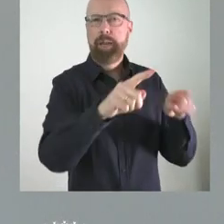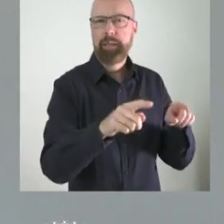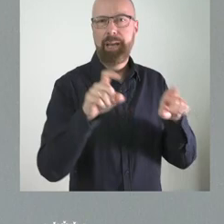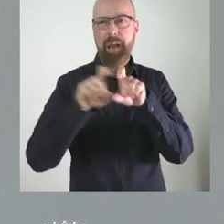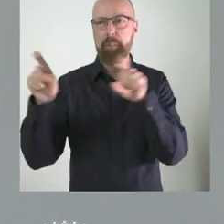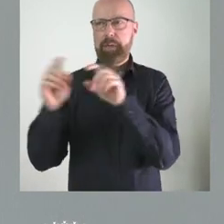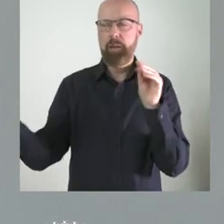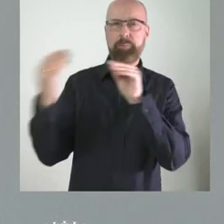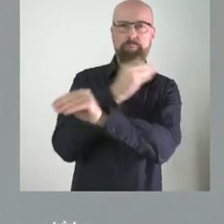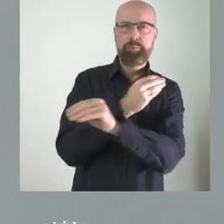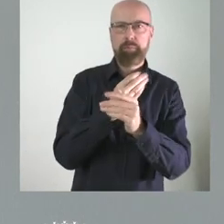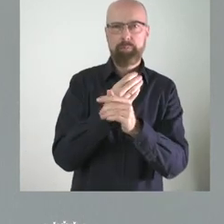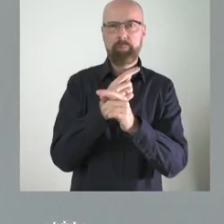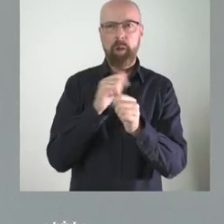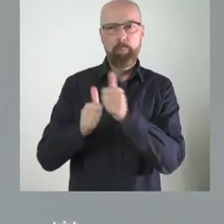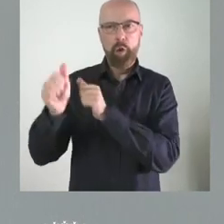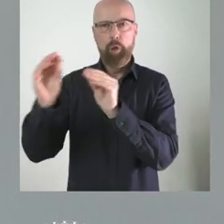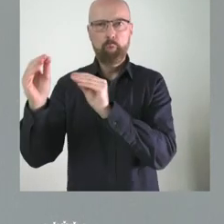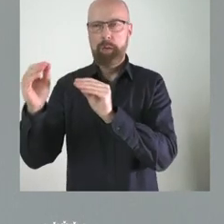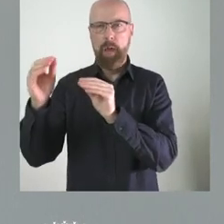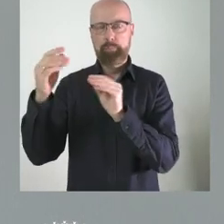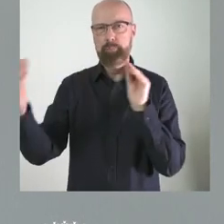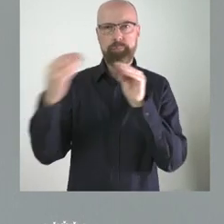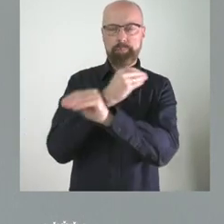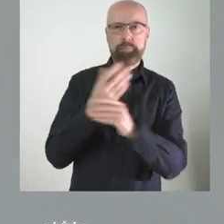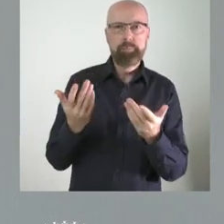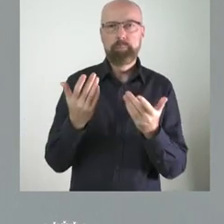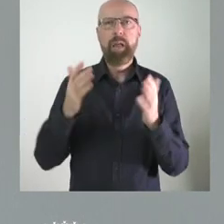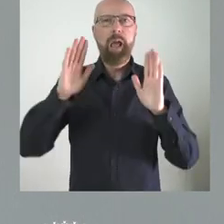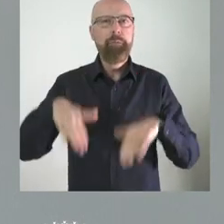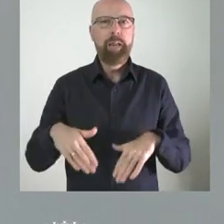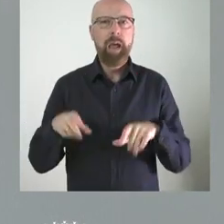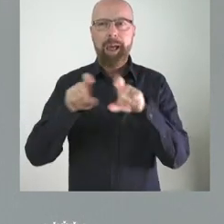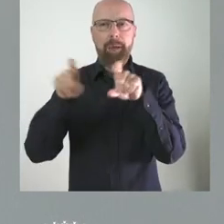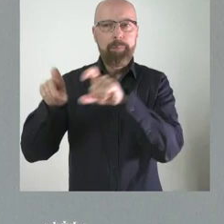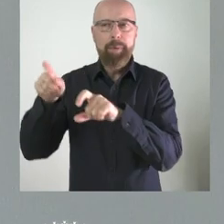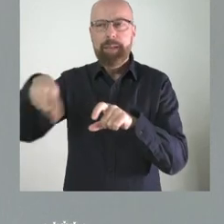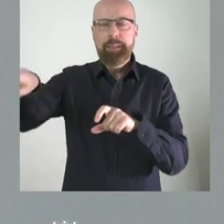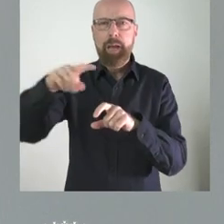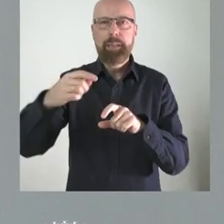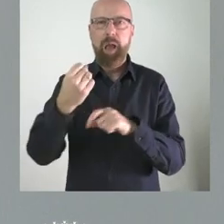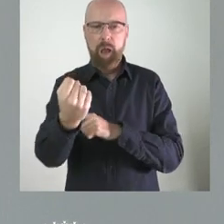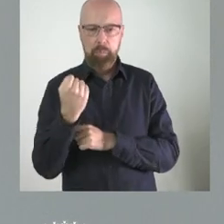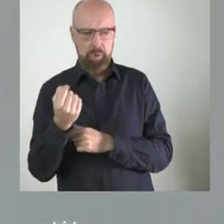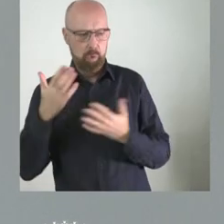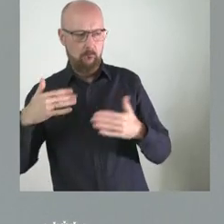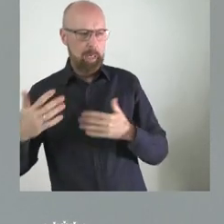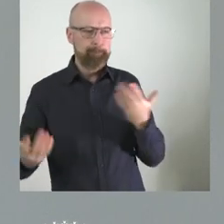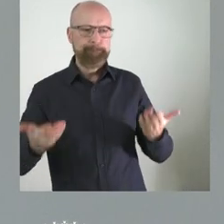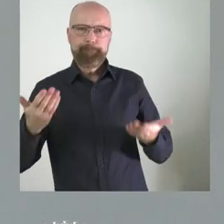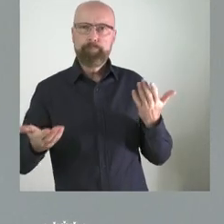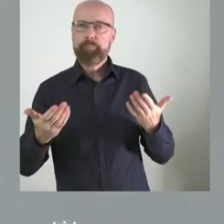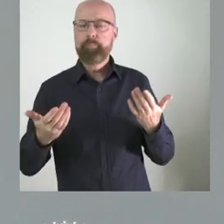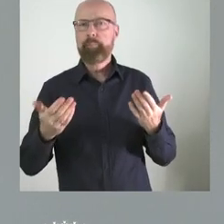ven como prioritarios pues al final no se actúa el apoyo de las empresas no se actúan apoyo de la competitividad de las empresas este